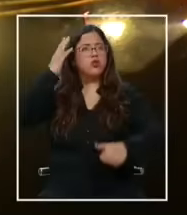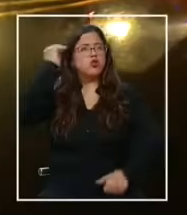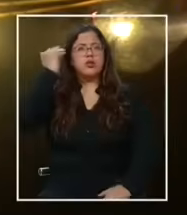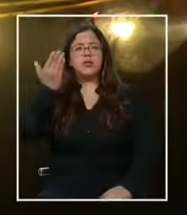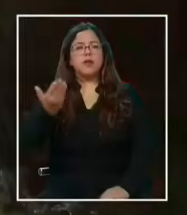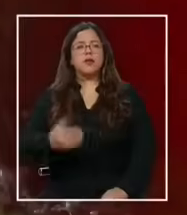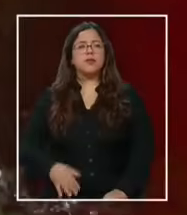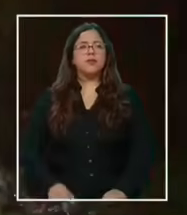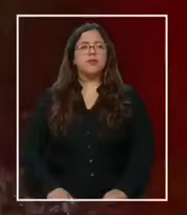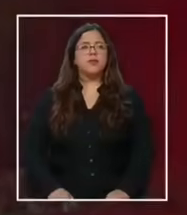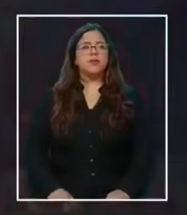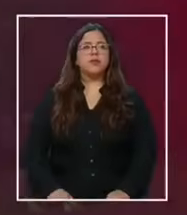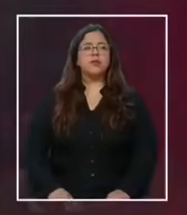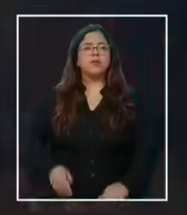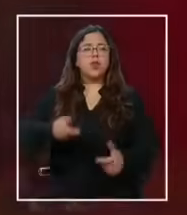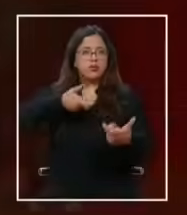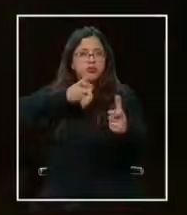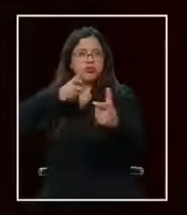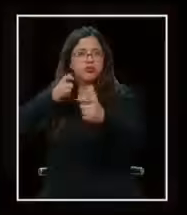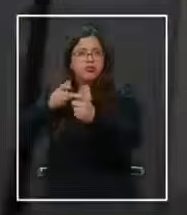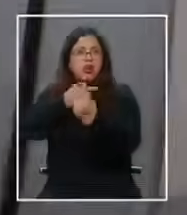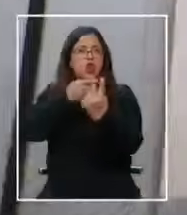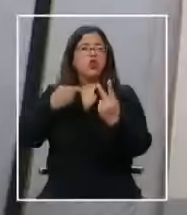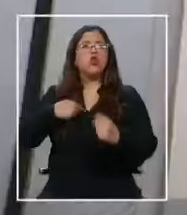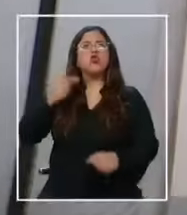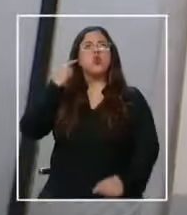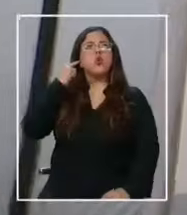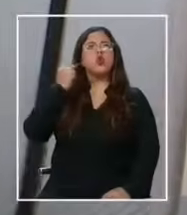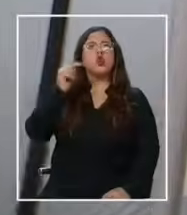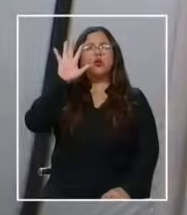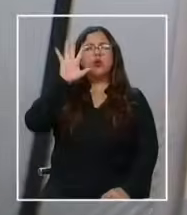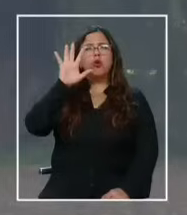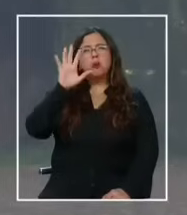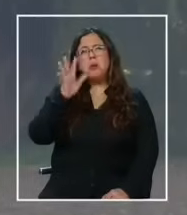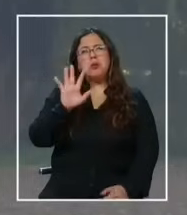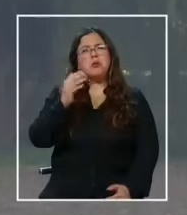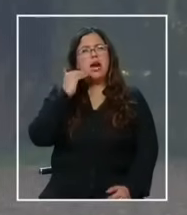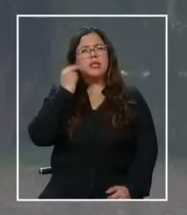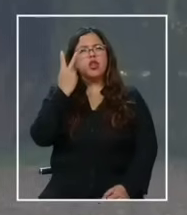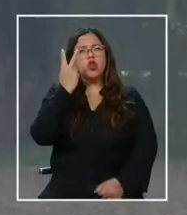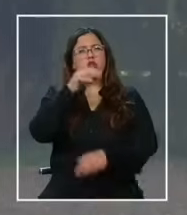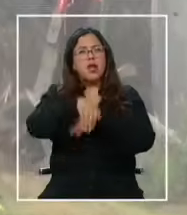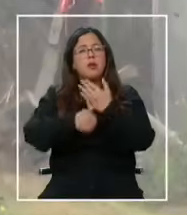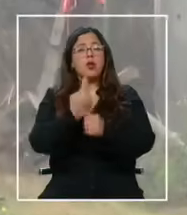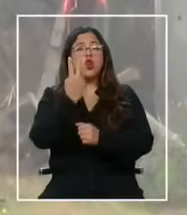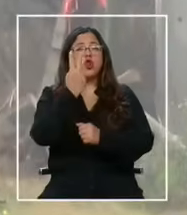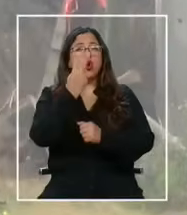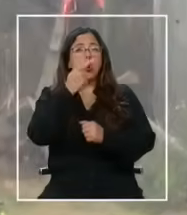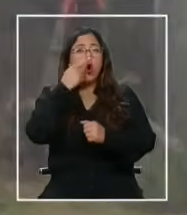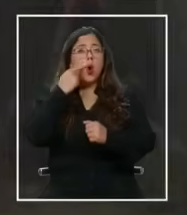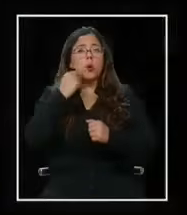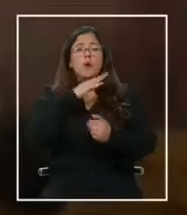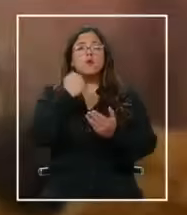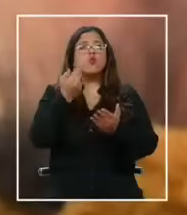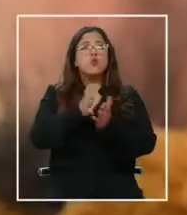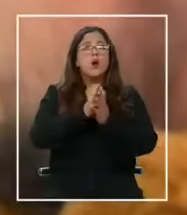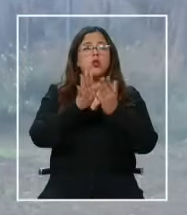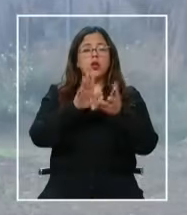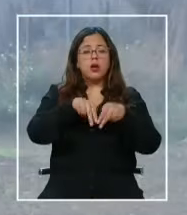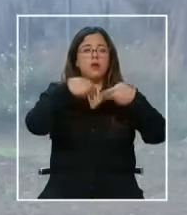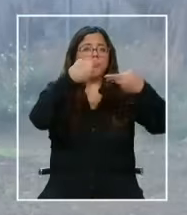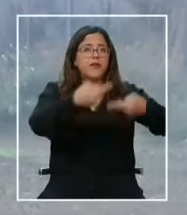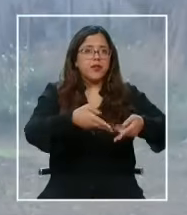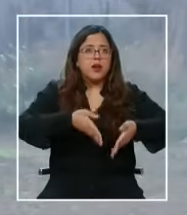ajusticiamiento fueron acribillados yo sentí disparo como cinco para las dos dos hombres muertos a la orilla de la calle las tierra de